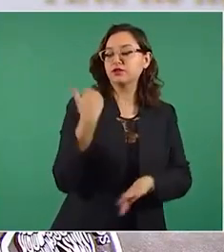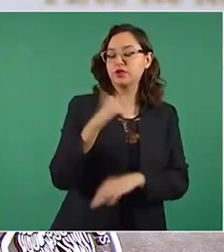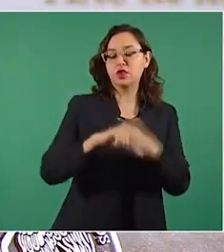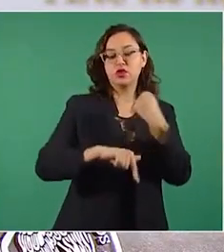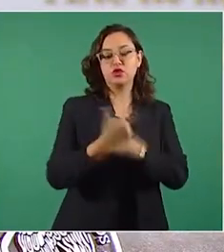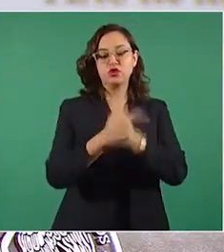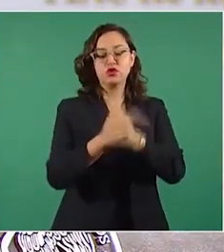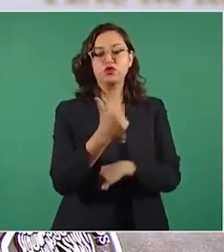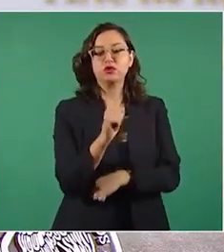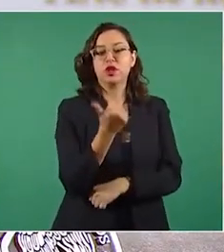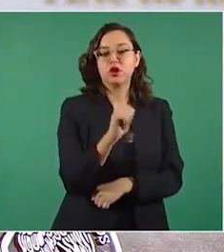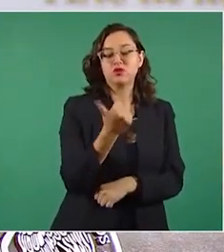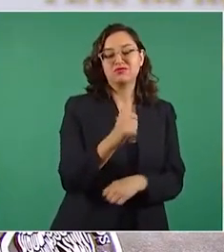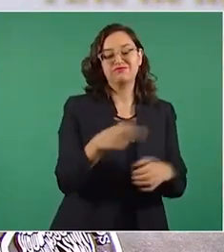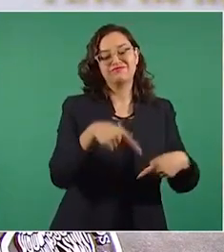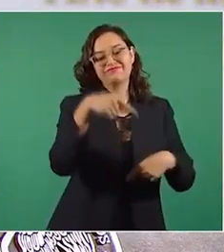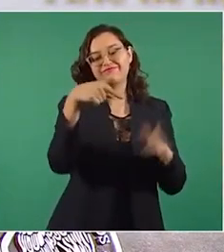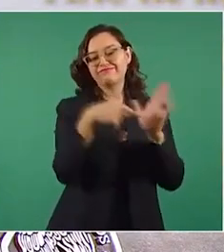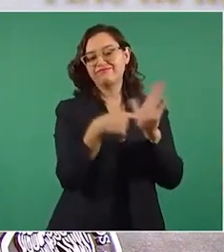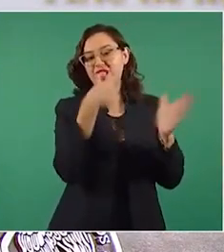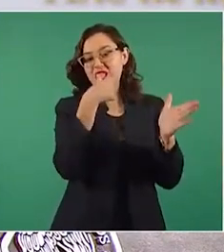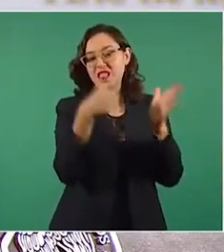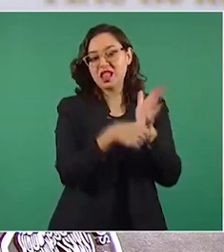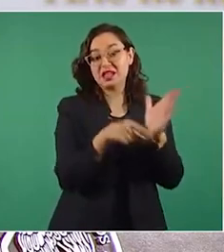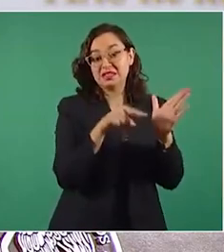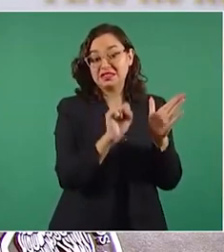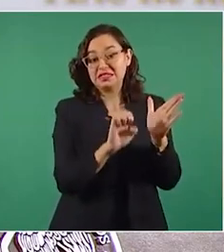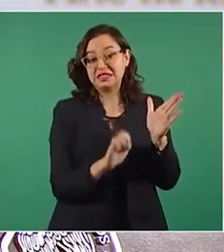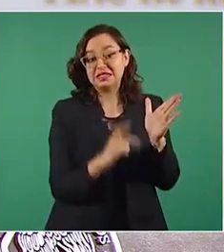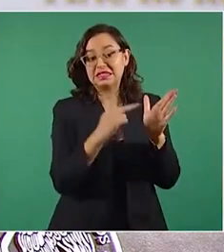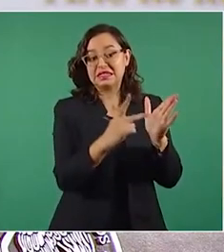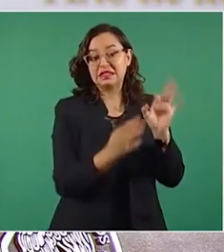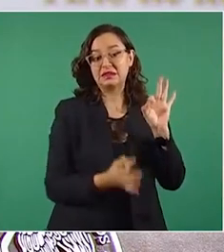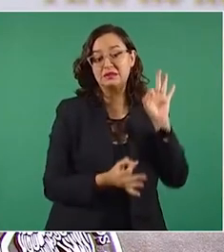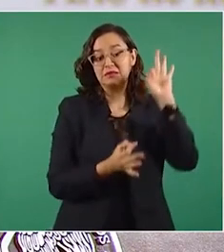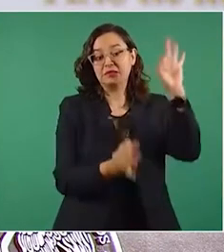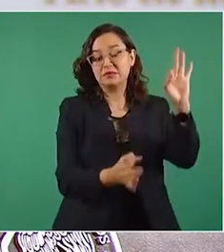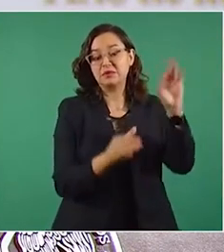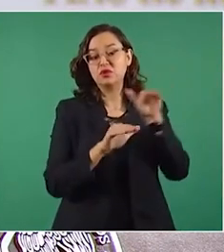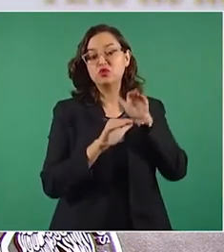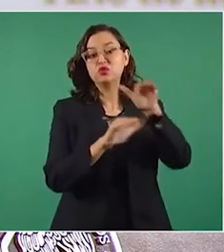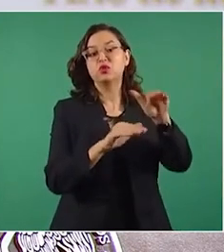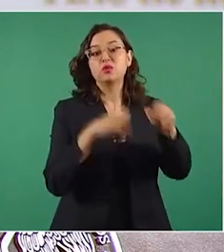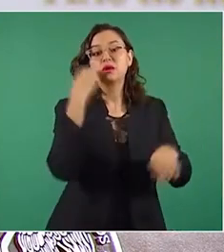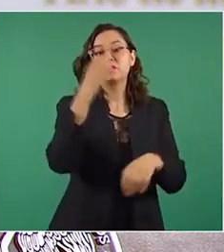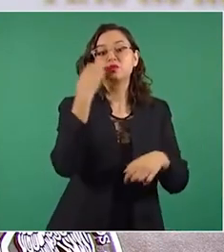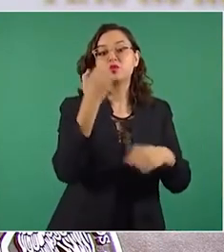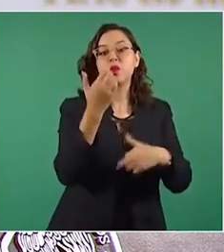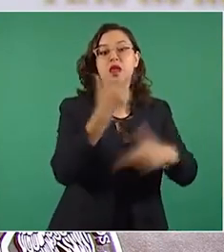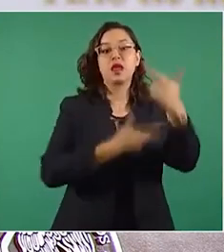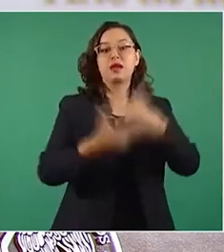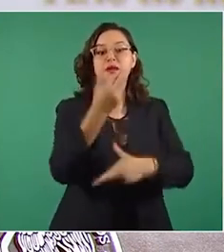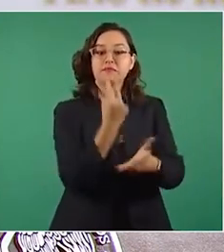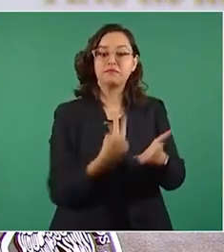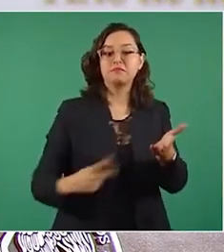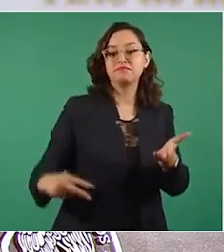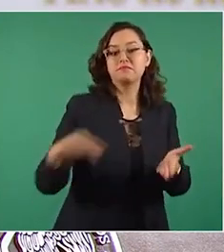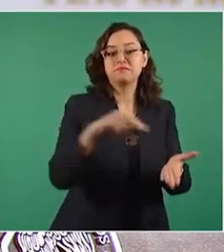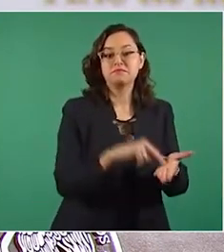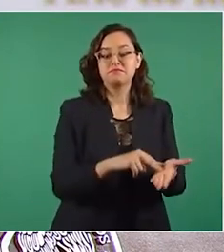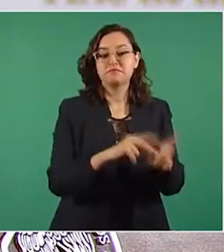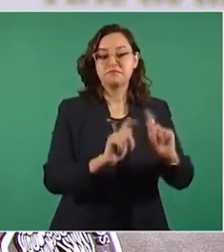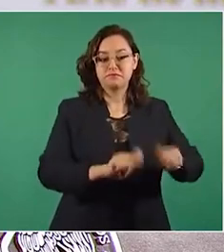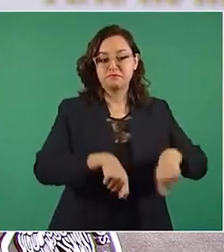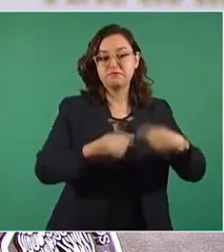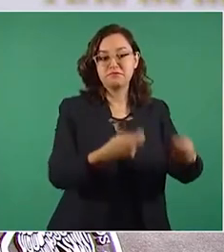información falsa. Se trata de una supuesta carta compromiso sobre el regreso a clases que la misma Secretaría de Educación